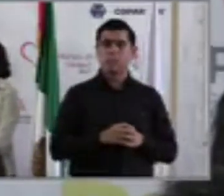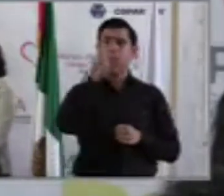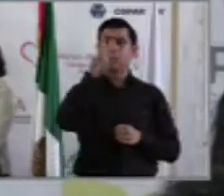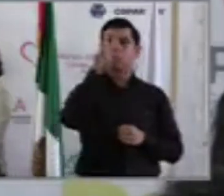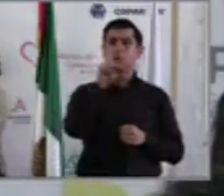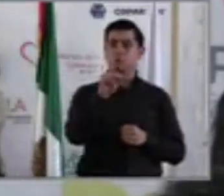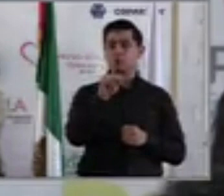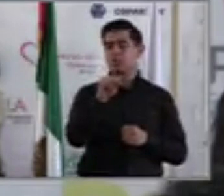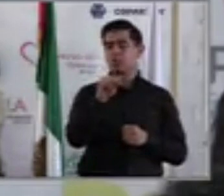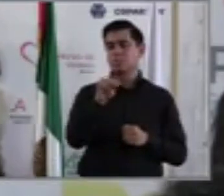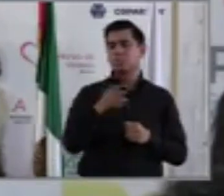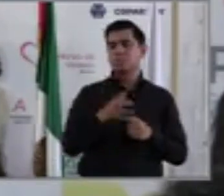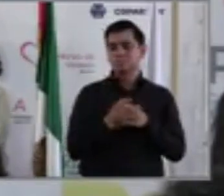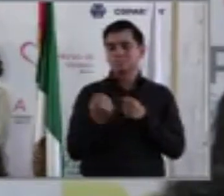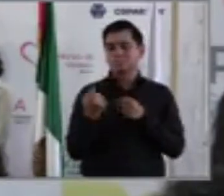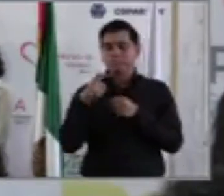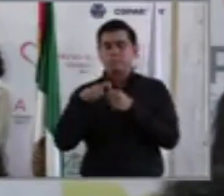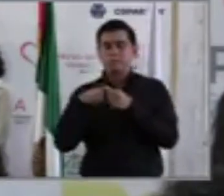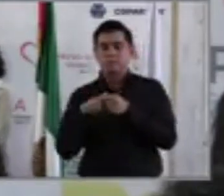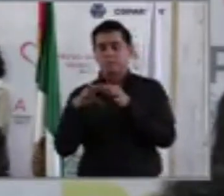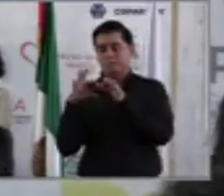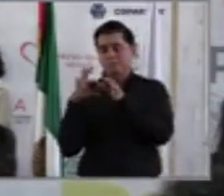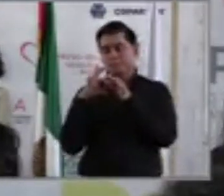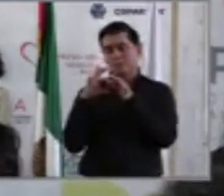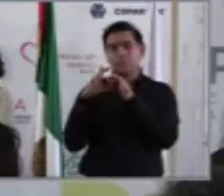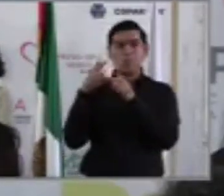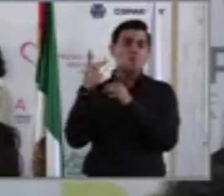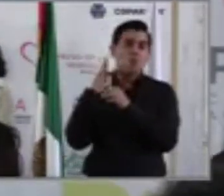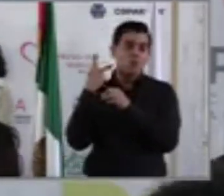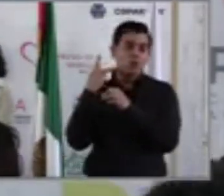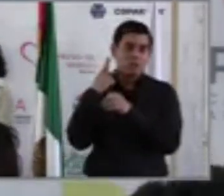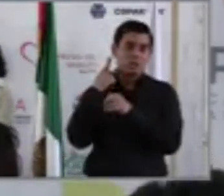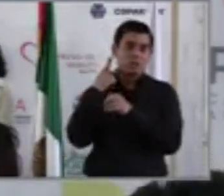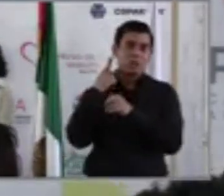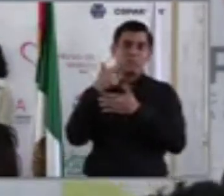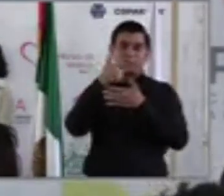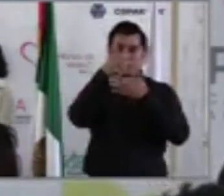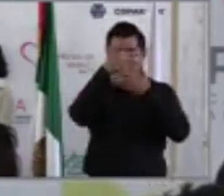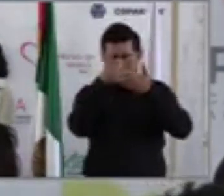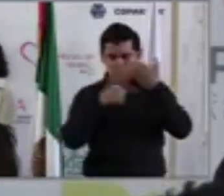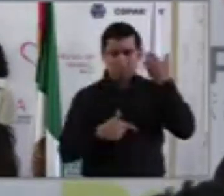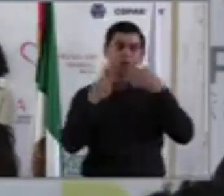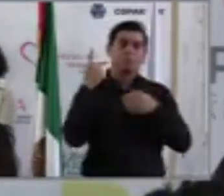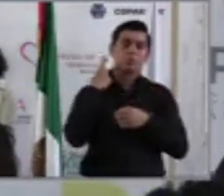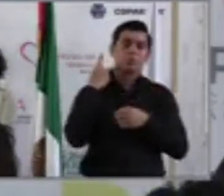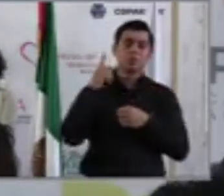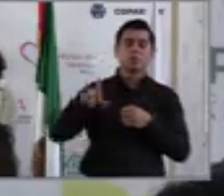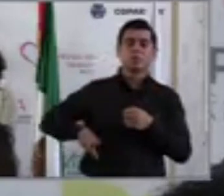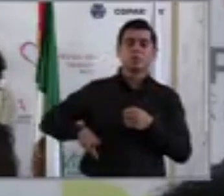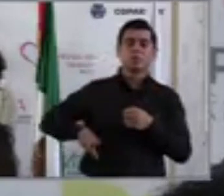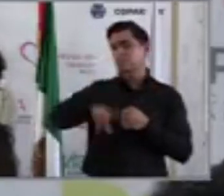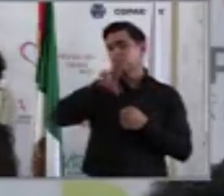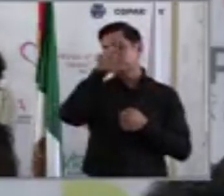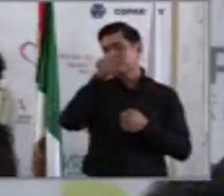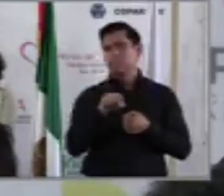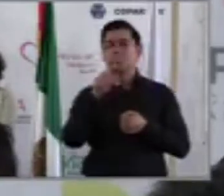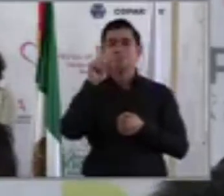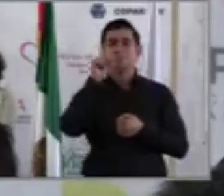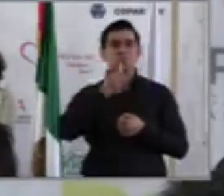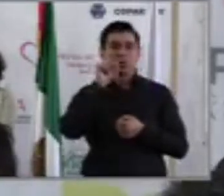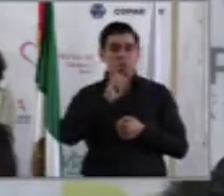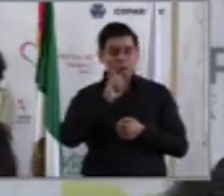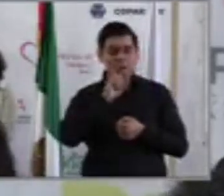parte de las prioridades políticas, de la agenda política del gobierno, sino de la agenda de las